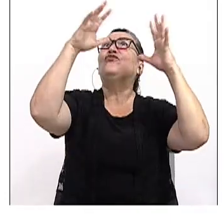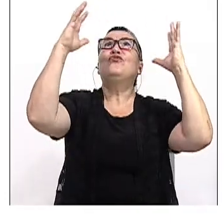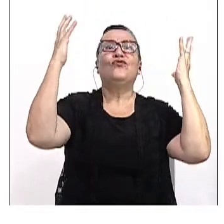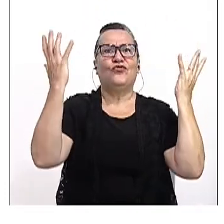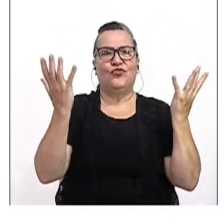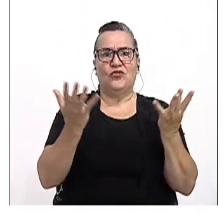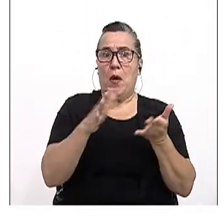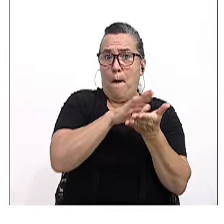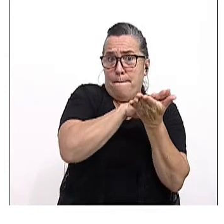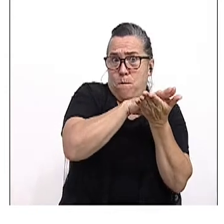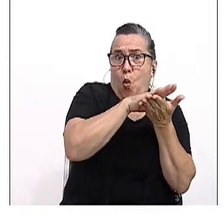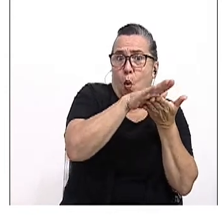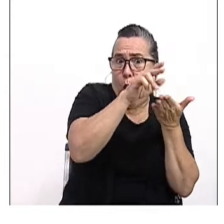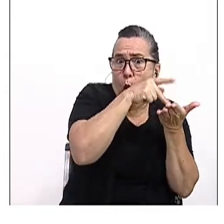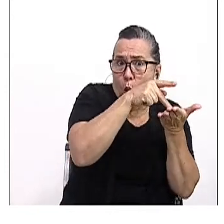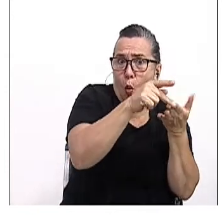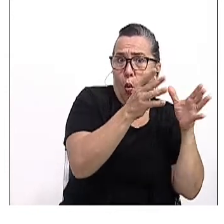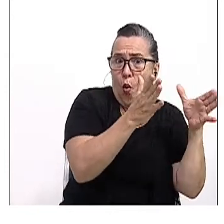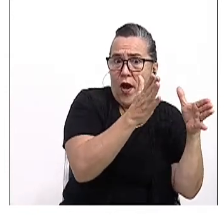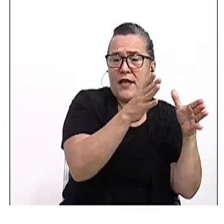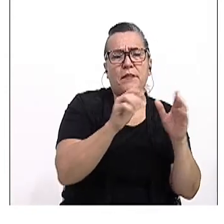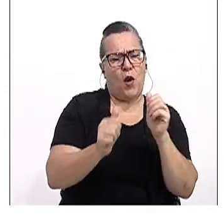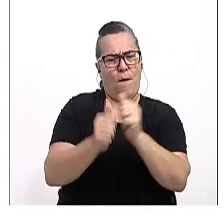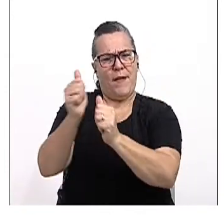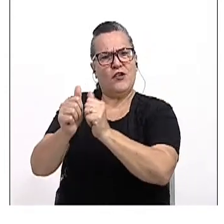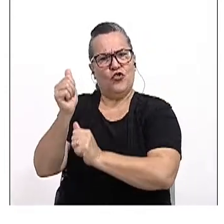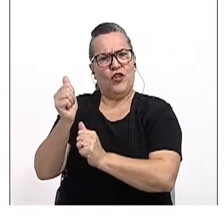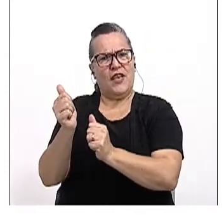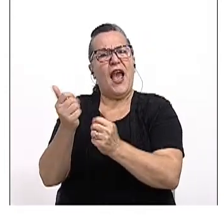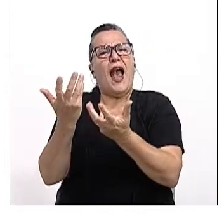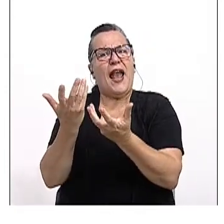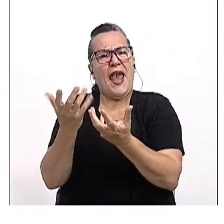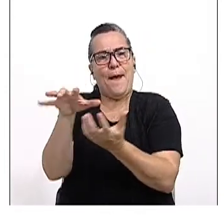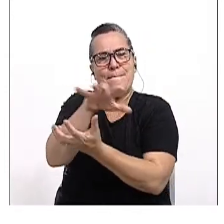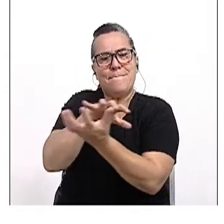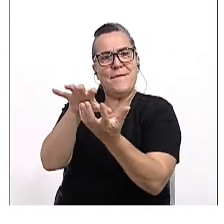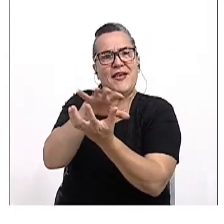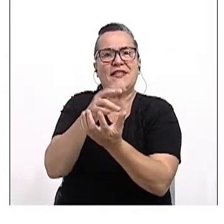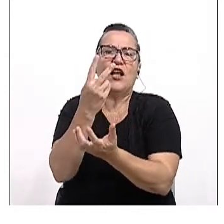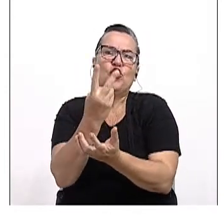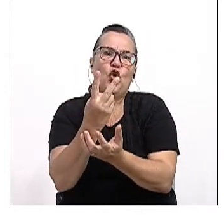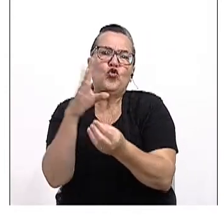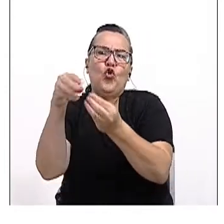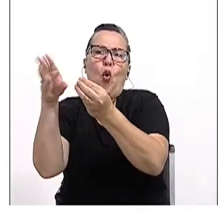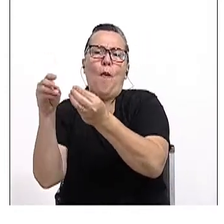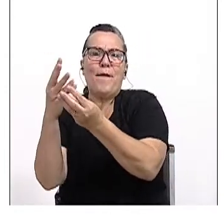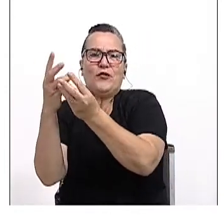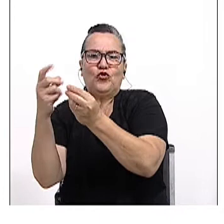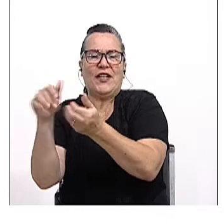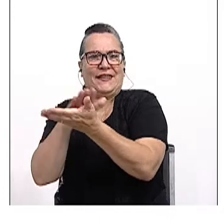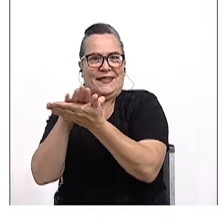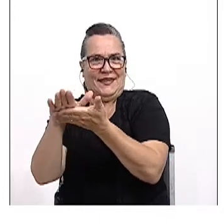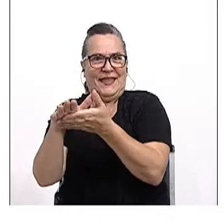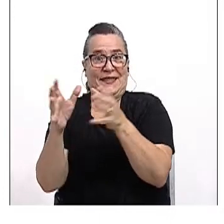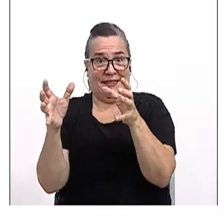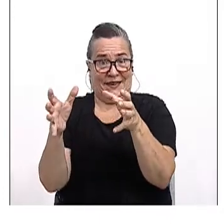Algunas son puras, pero la mayoría están formadas por mezclas de dos o más sustancias puras.